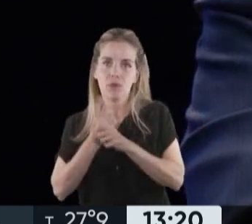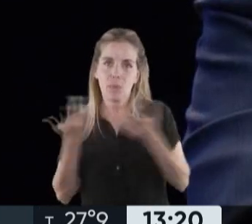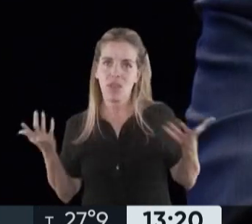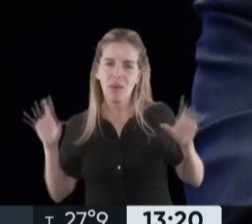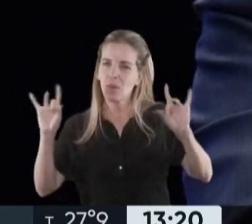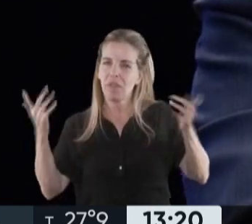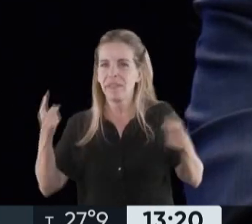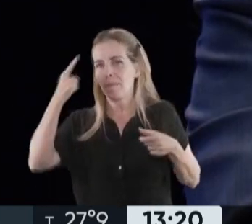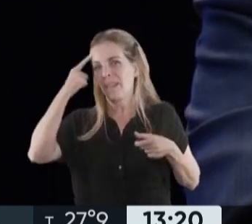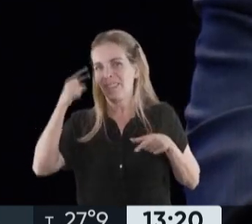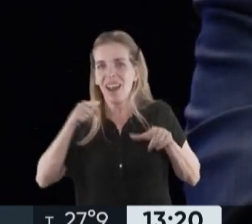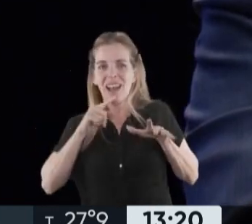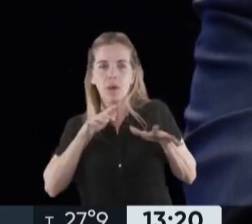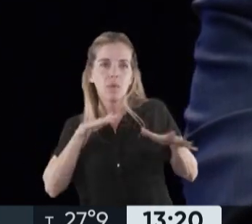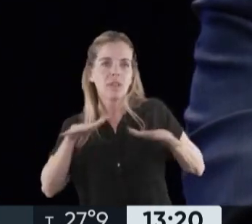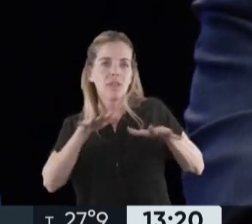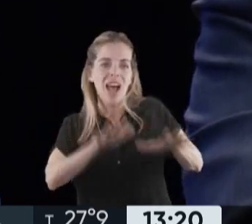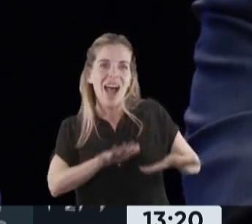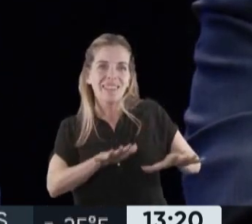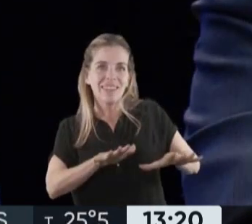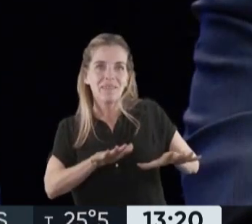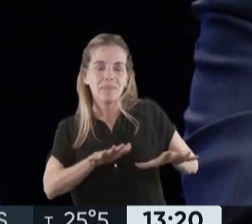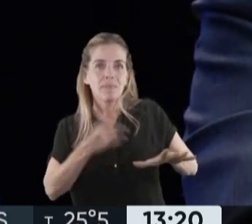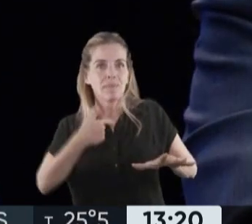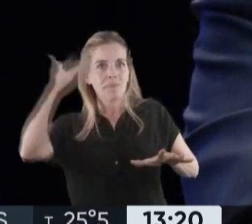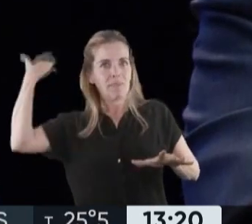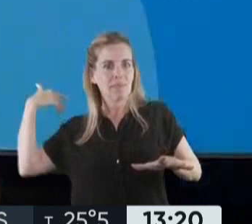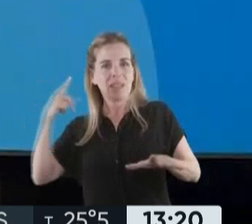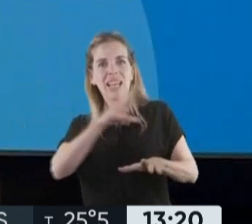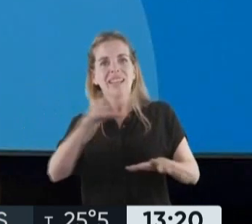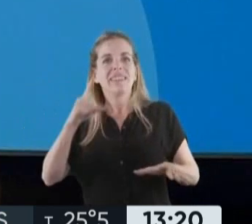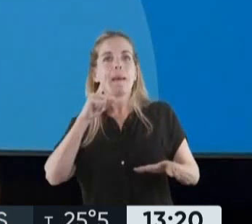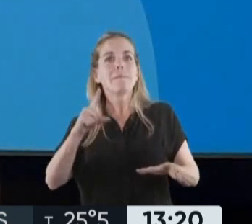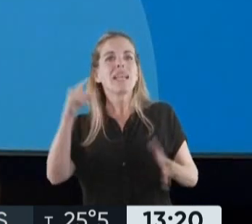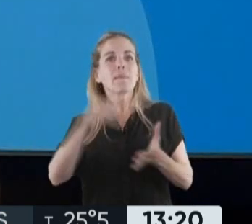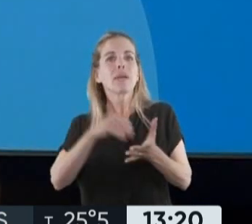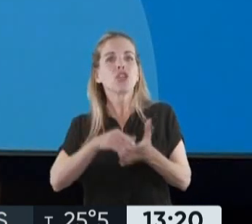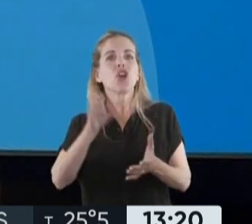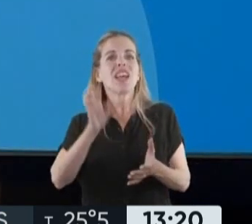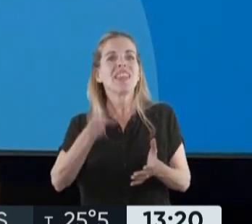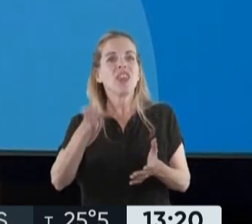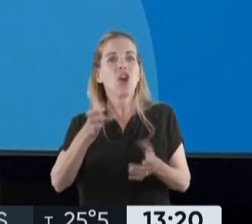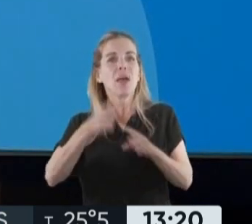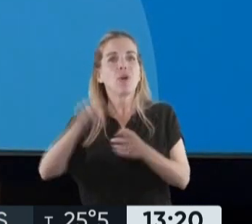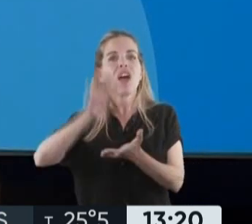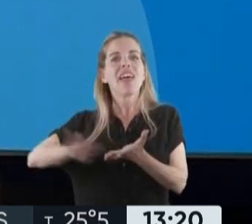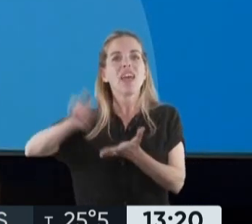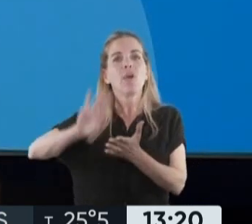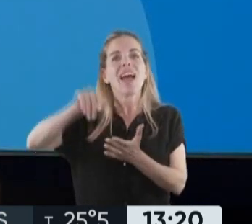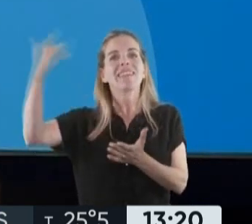difícil pensar este escenario cuando teníamos 100.000 millones de dólares de acreedores privados reclamándonos que